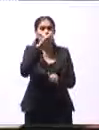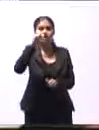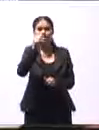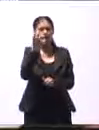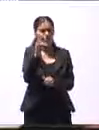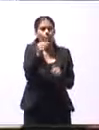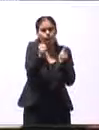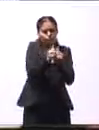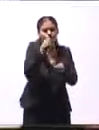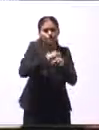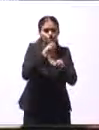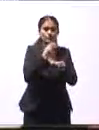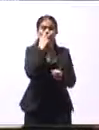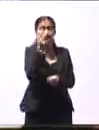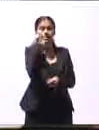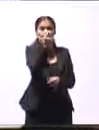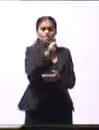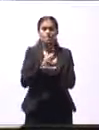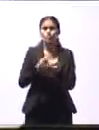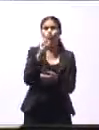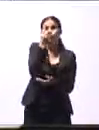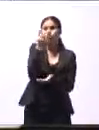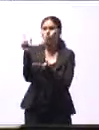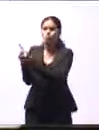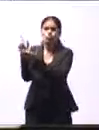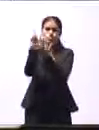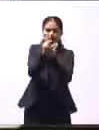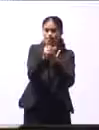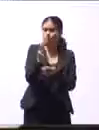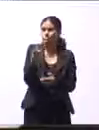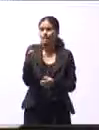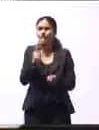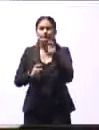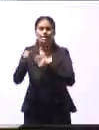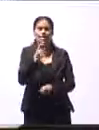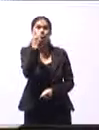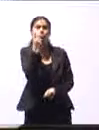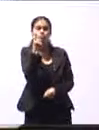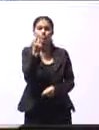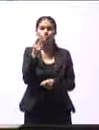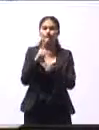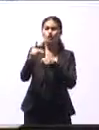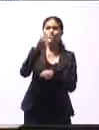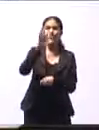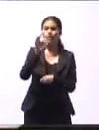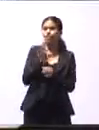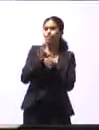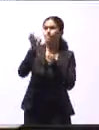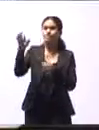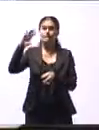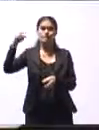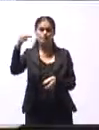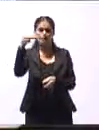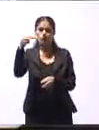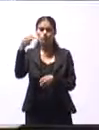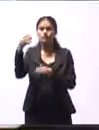los diseños de 2 corredores estratégicos, uno de ellos desde el kilómetro 50 en la ruta Transchaco, paralelo